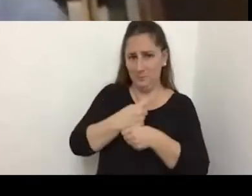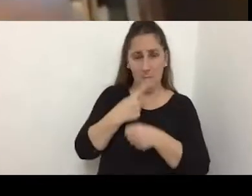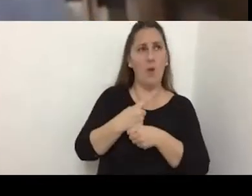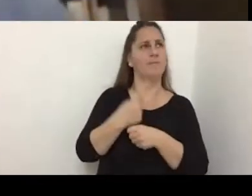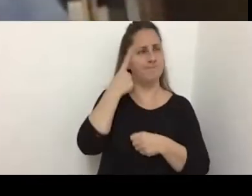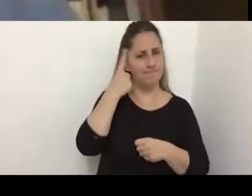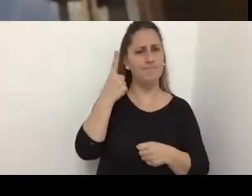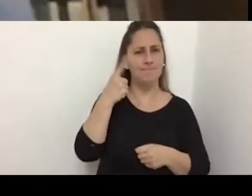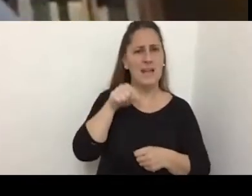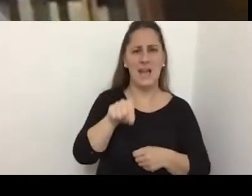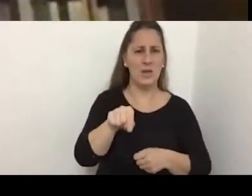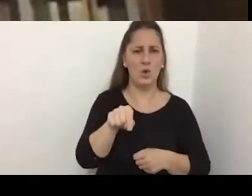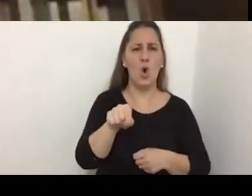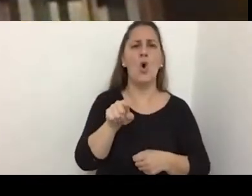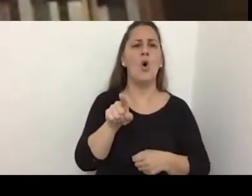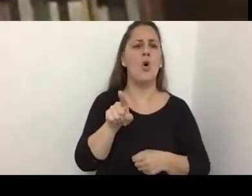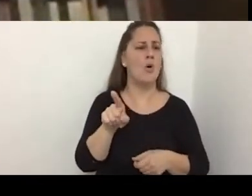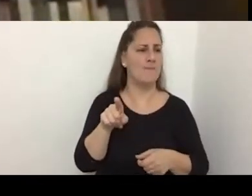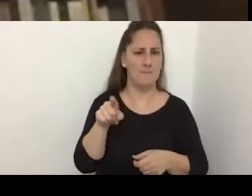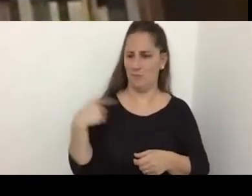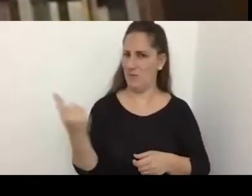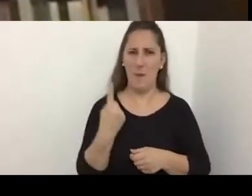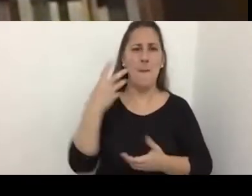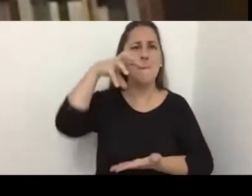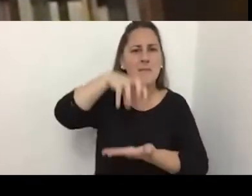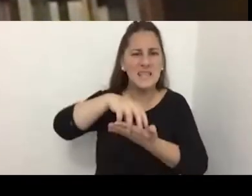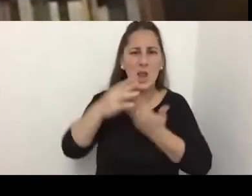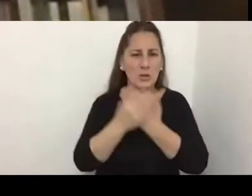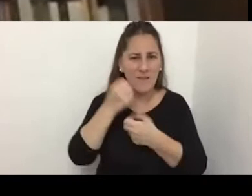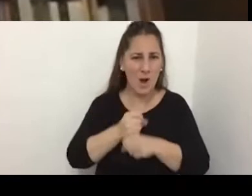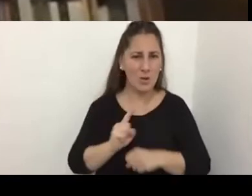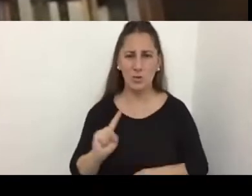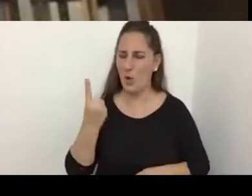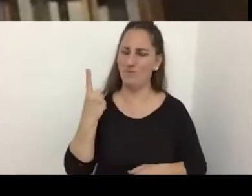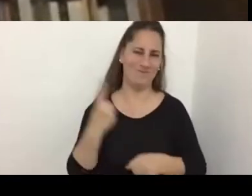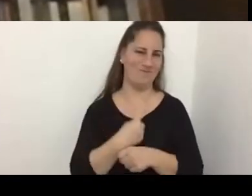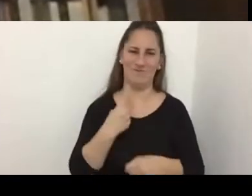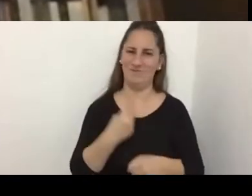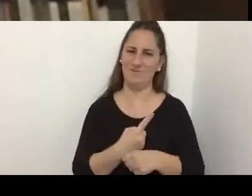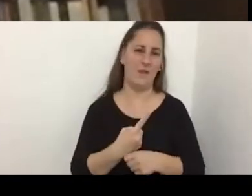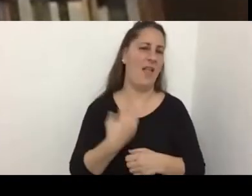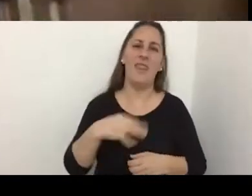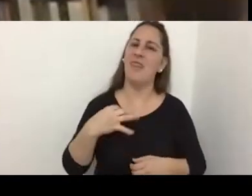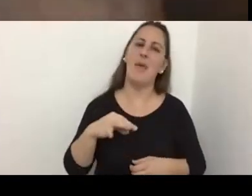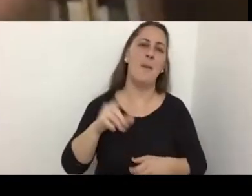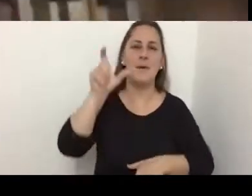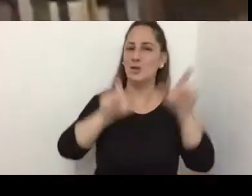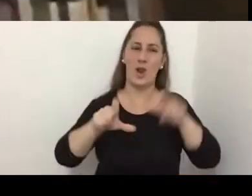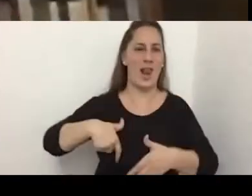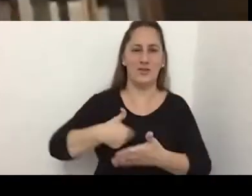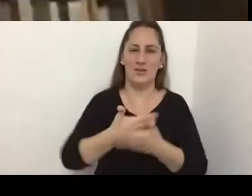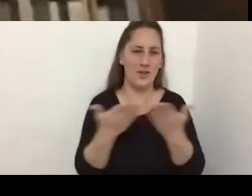no lo podemos hacer solos desde el Ministerio de Trabajo. Esto hay que hacerlo con los actores sociales y